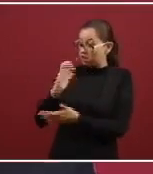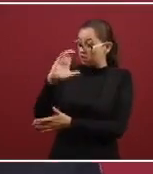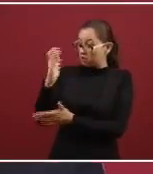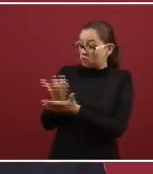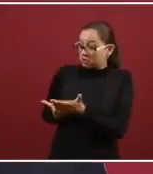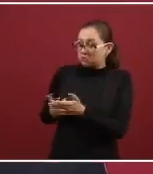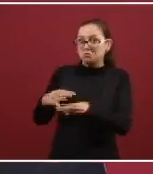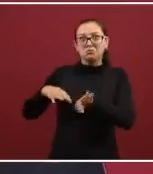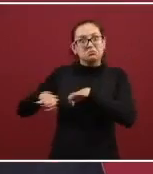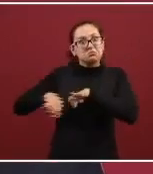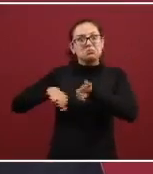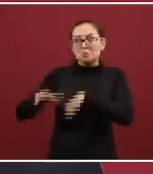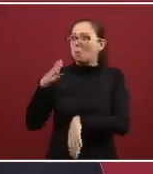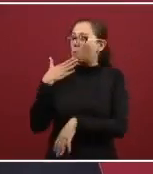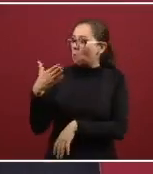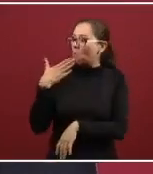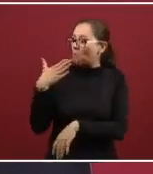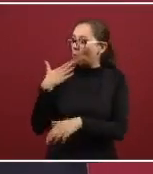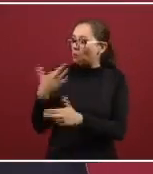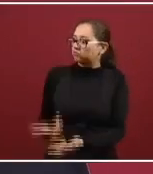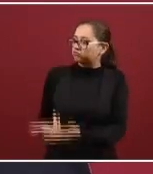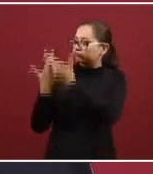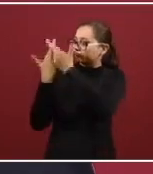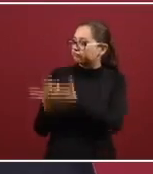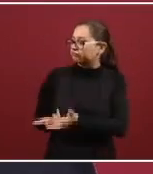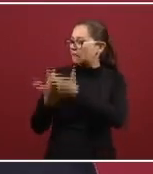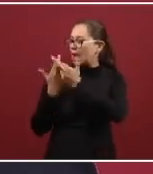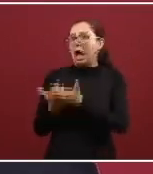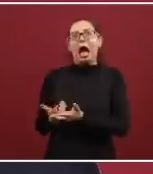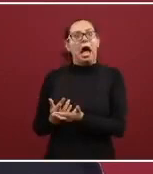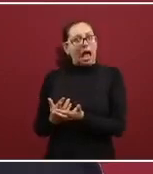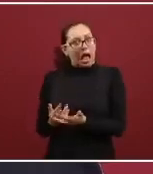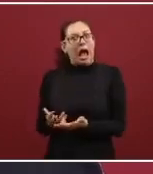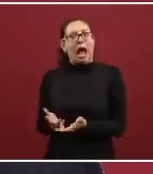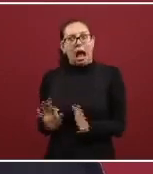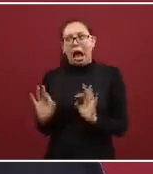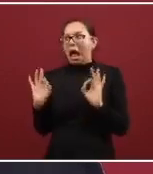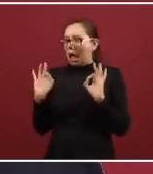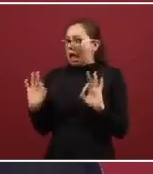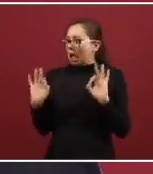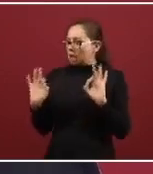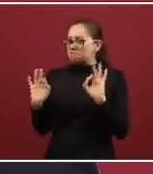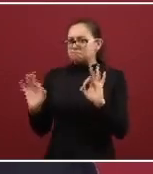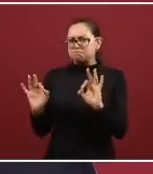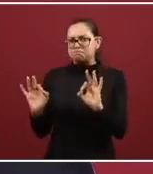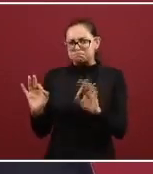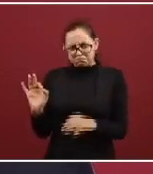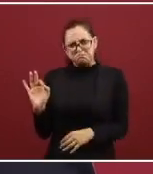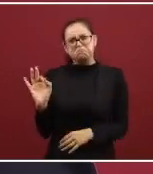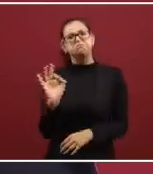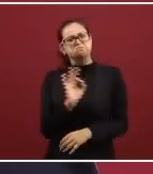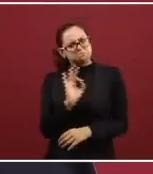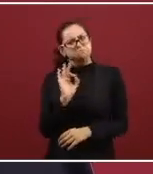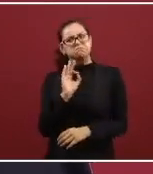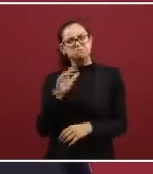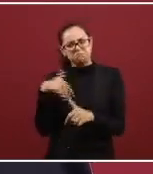producen, pues entonces sí, podríamos pensar